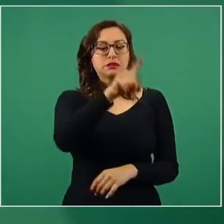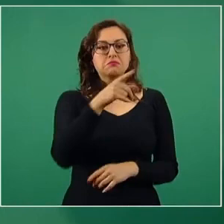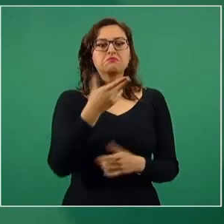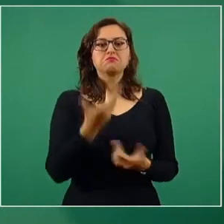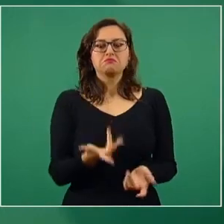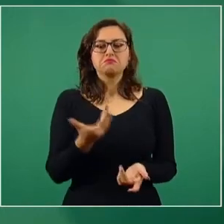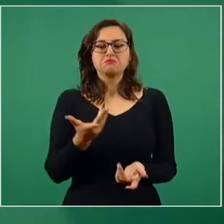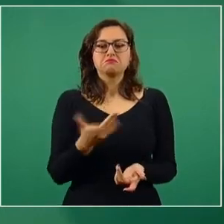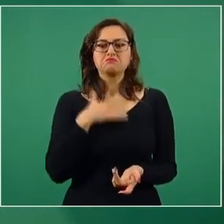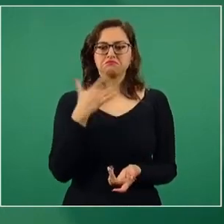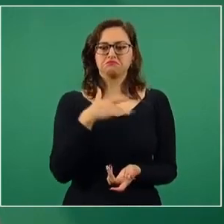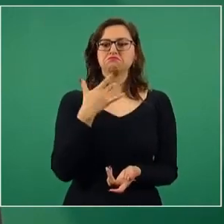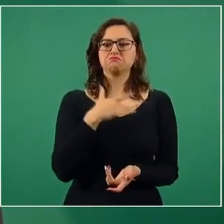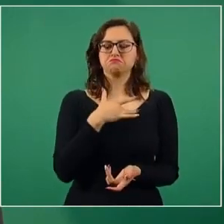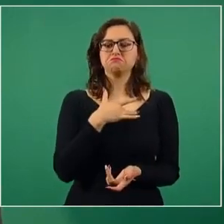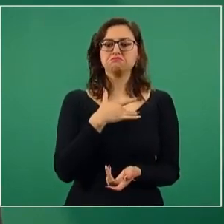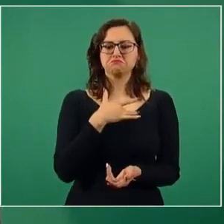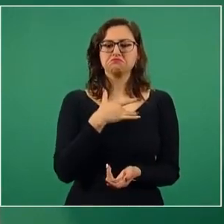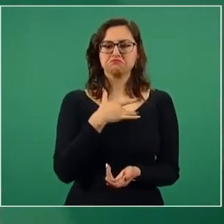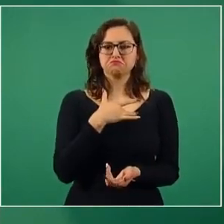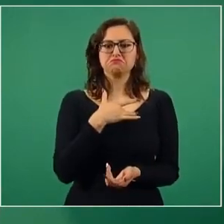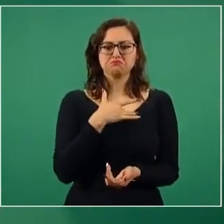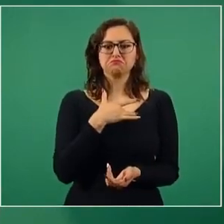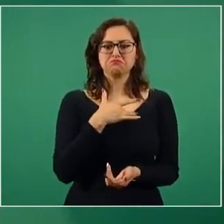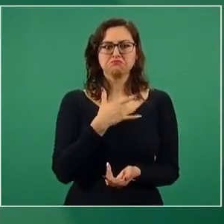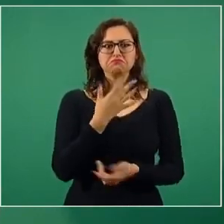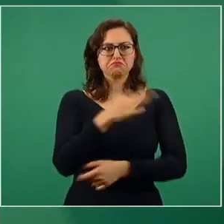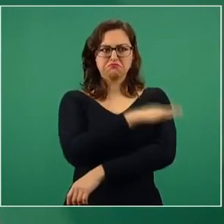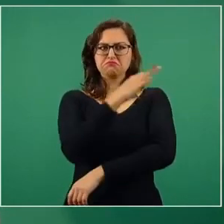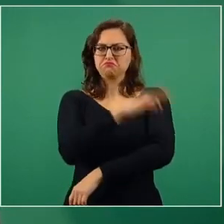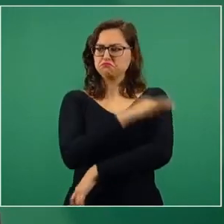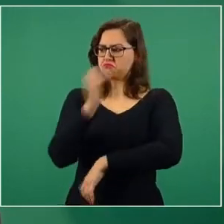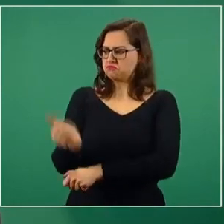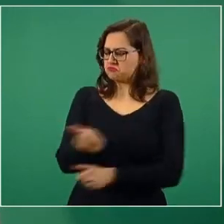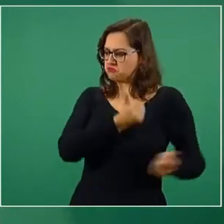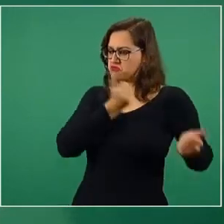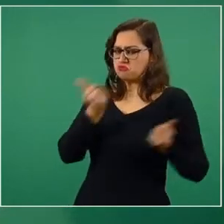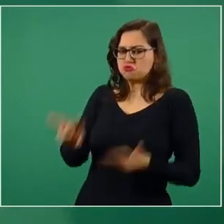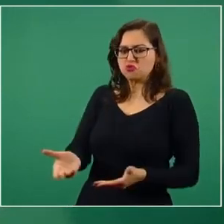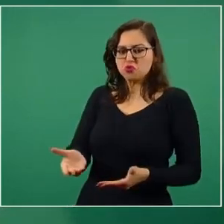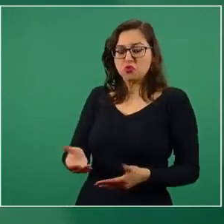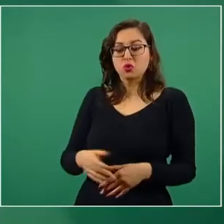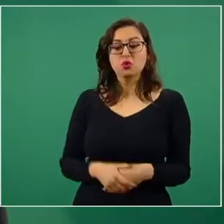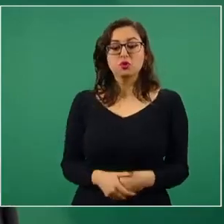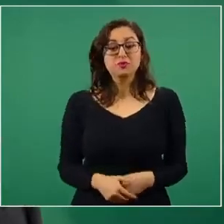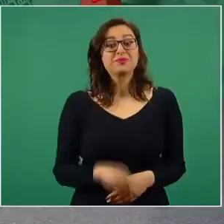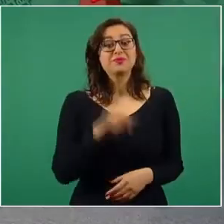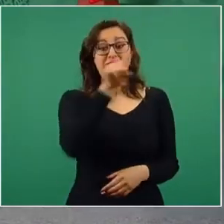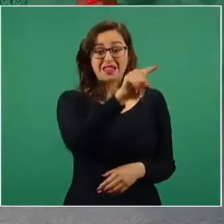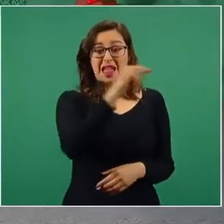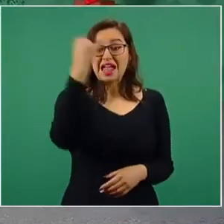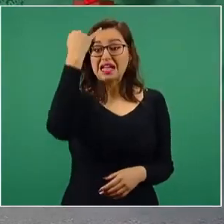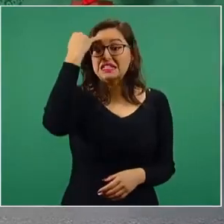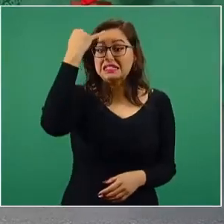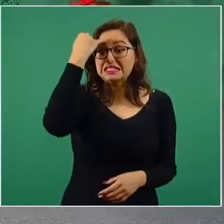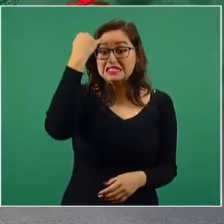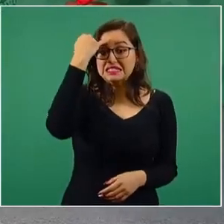que nos envían vacunas, a pesar de que la India tiene